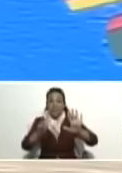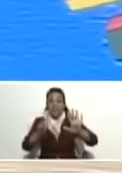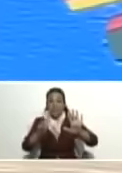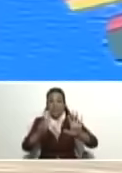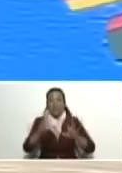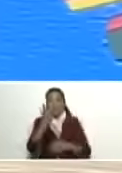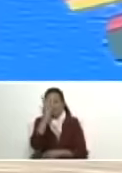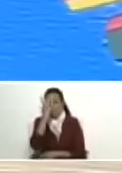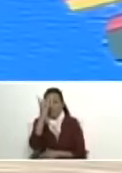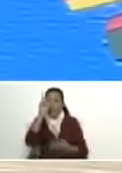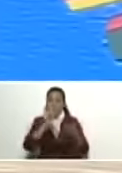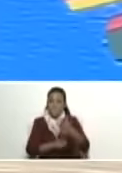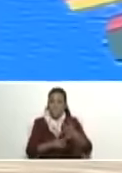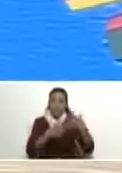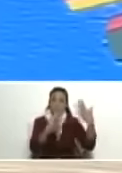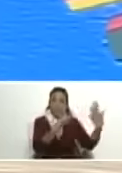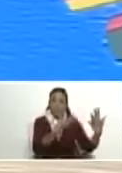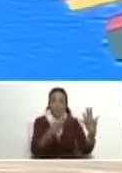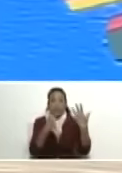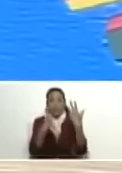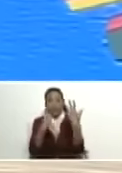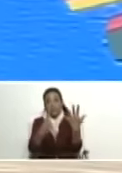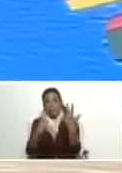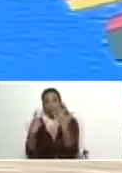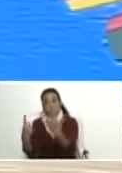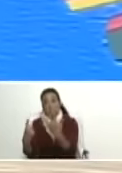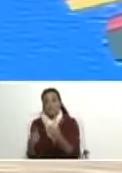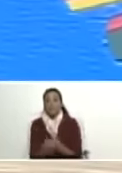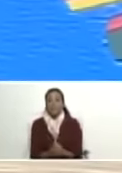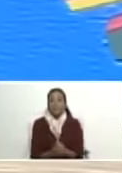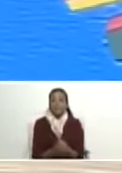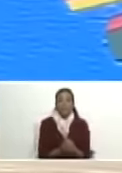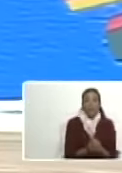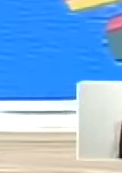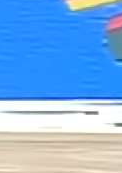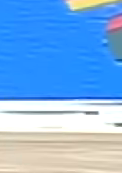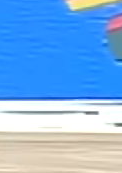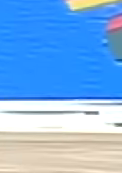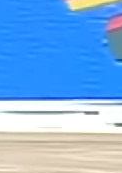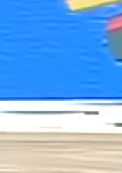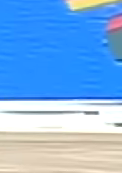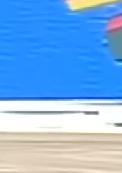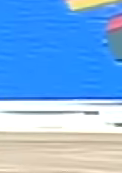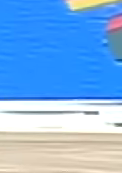de febrero de 1966. Un cuarto momento